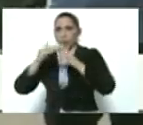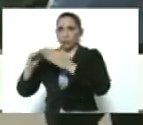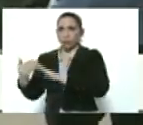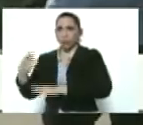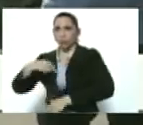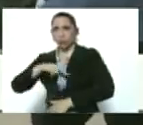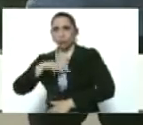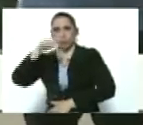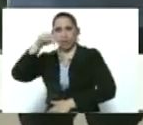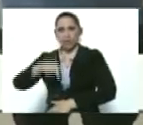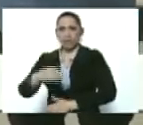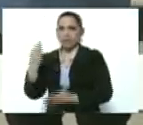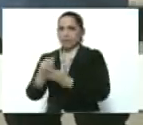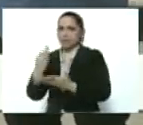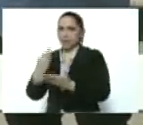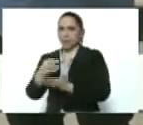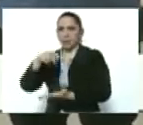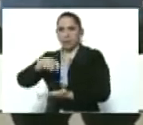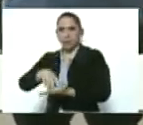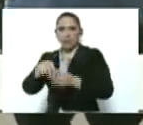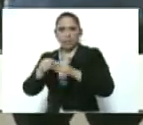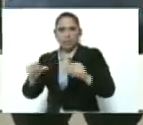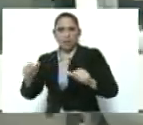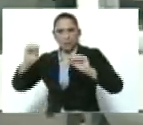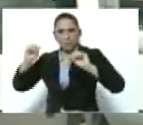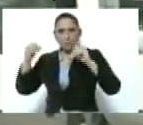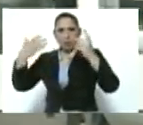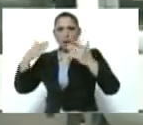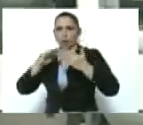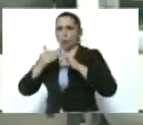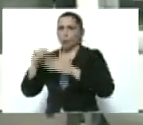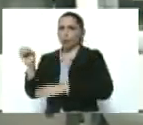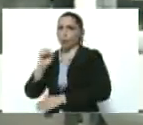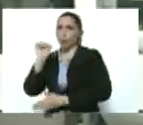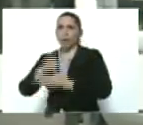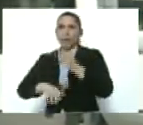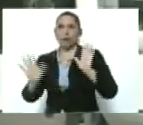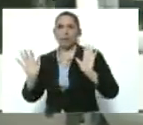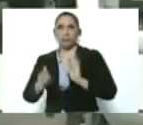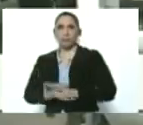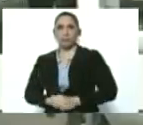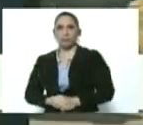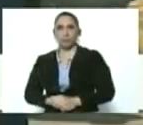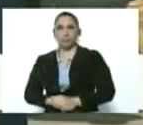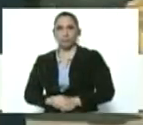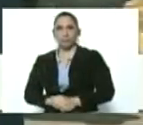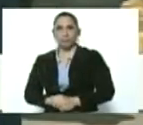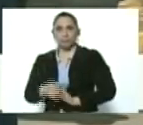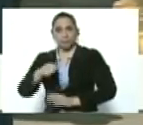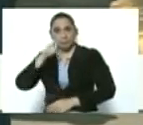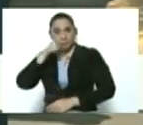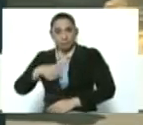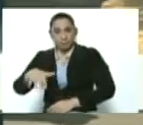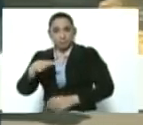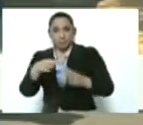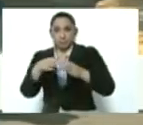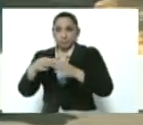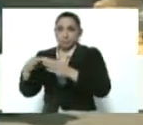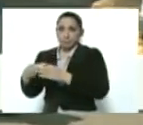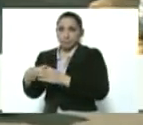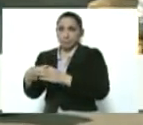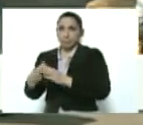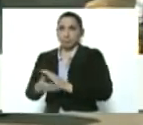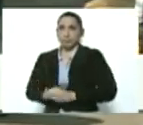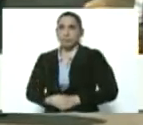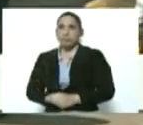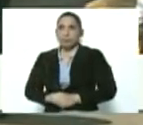siempre a rodilla en tierra venceremos y como una nada este un pueblo organizado como nota blanca